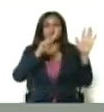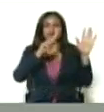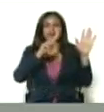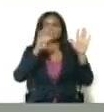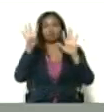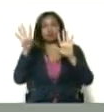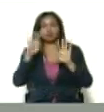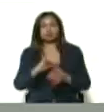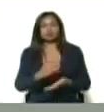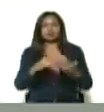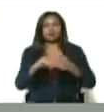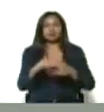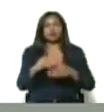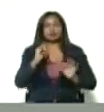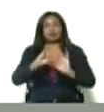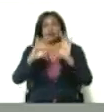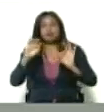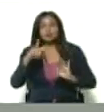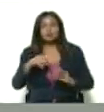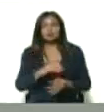98.269. Y así va